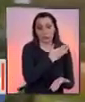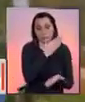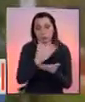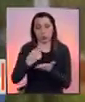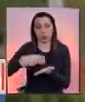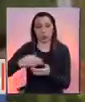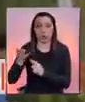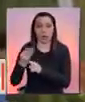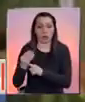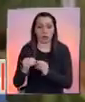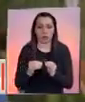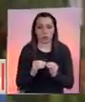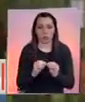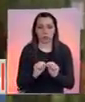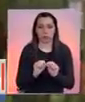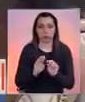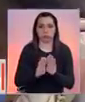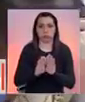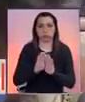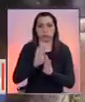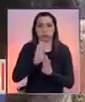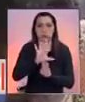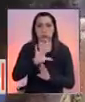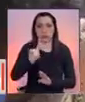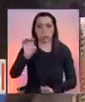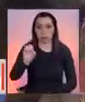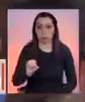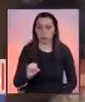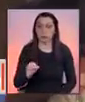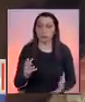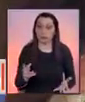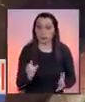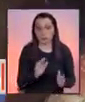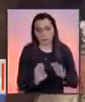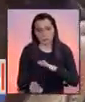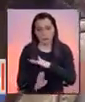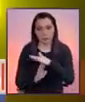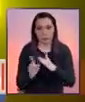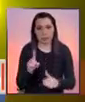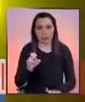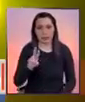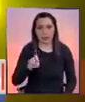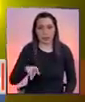su presencia aumentó un 51%. Dejamos por un momento a Severino.